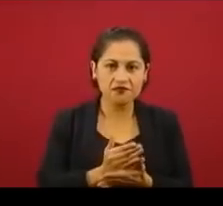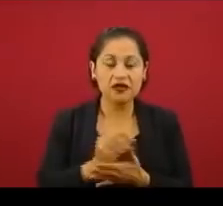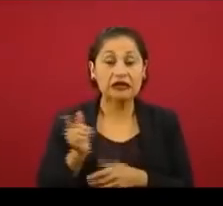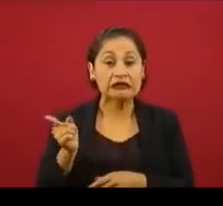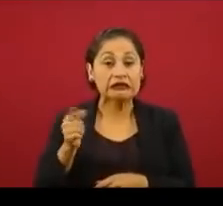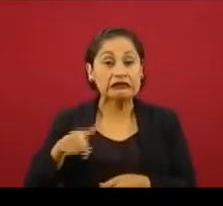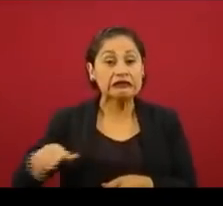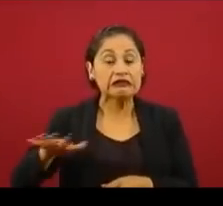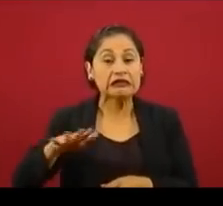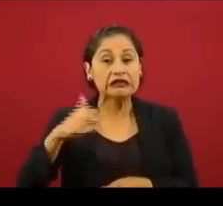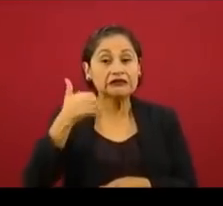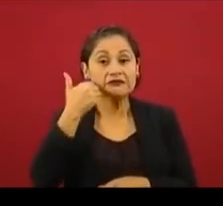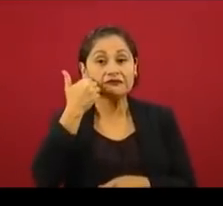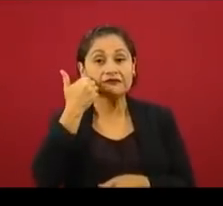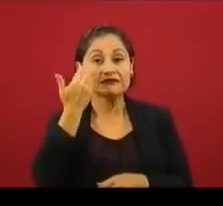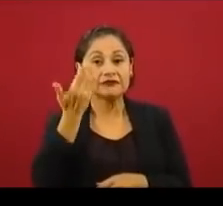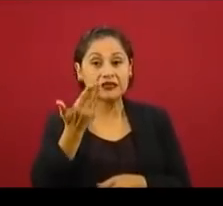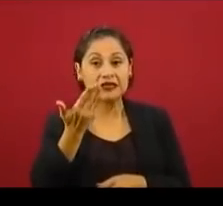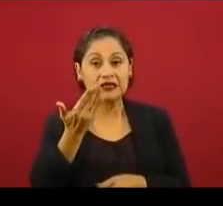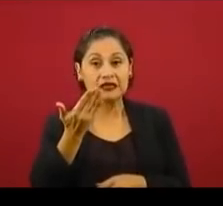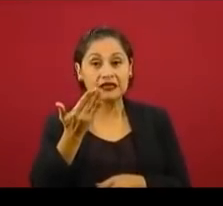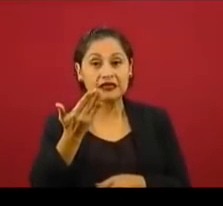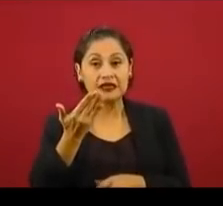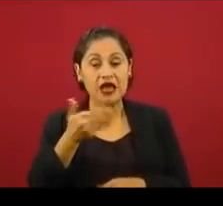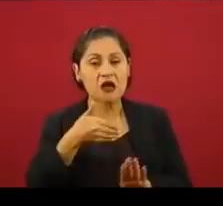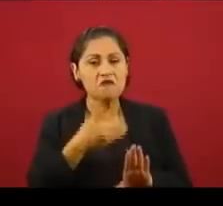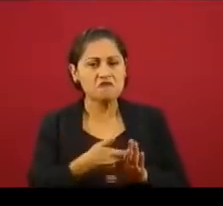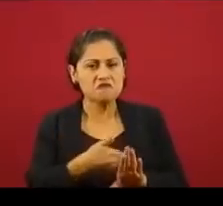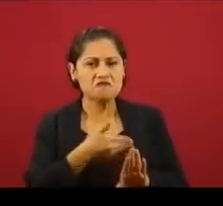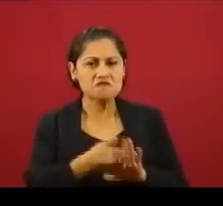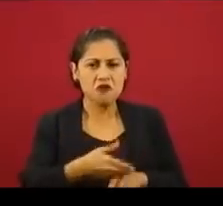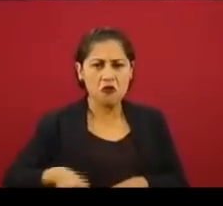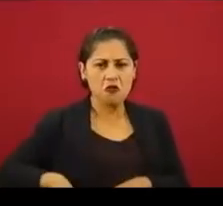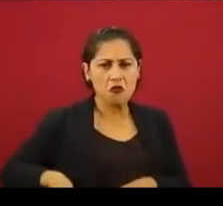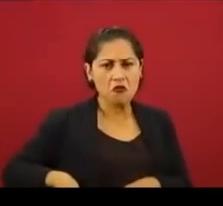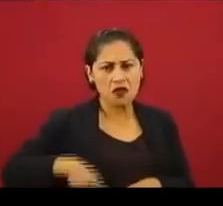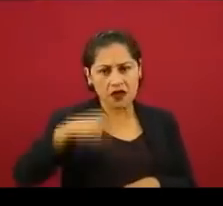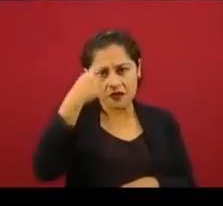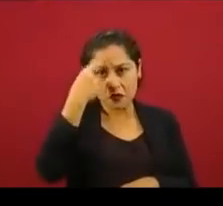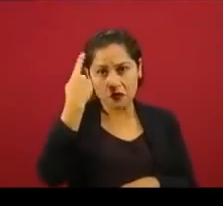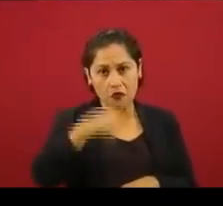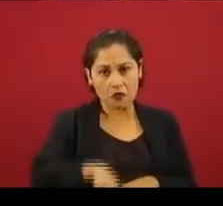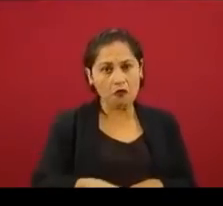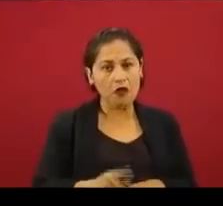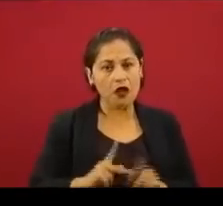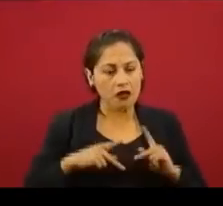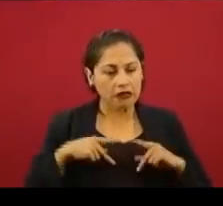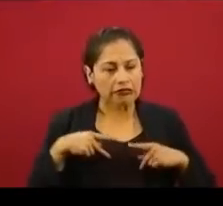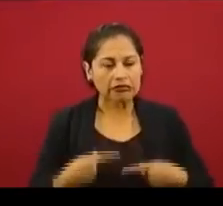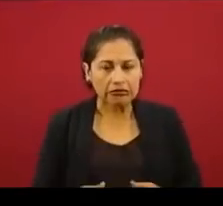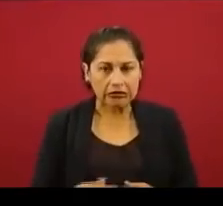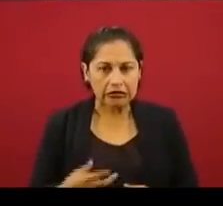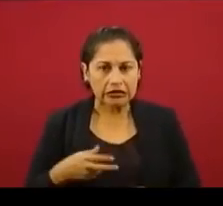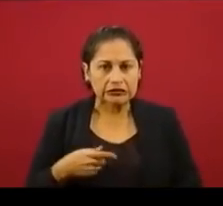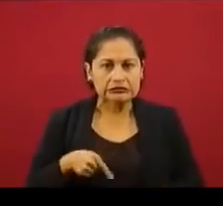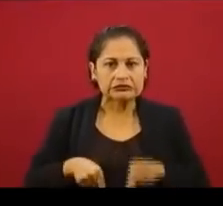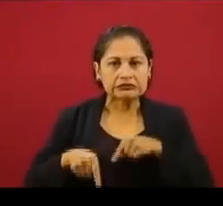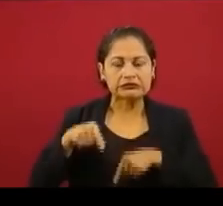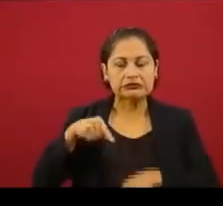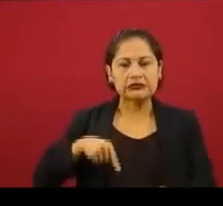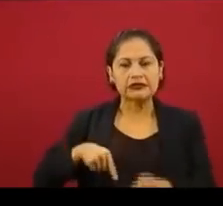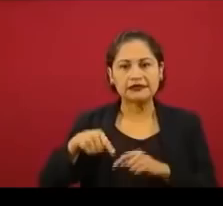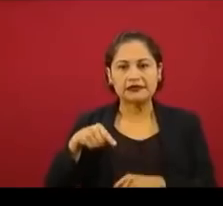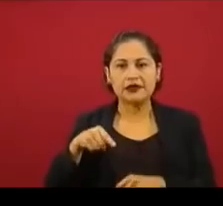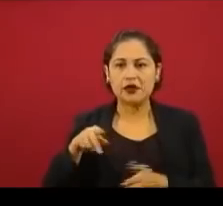debilitar al gobierno para dar marcha atrás en el propósito